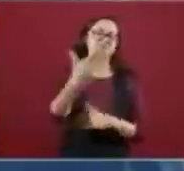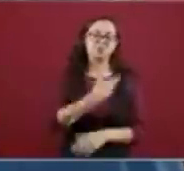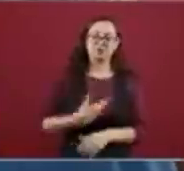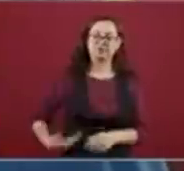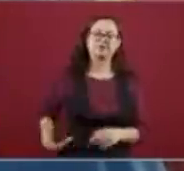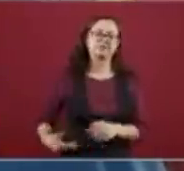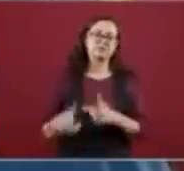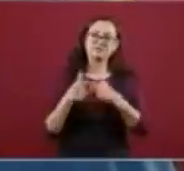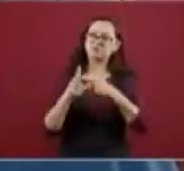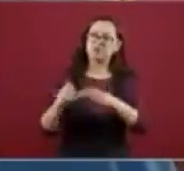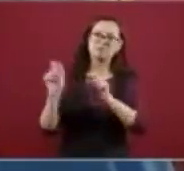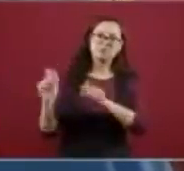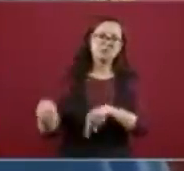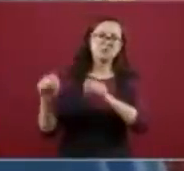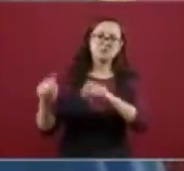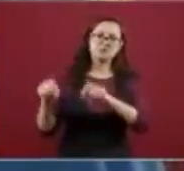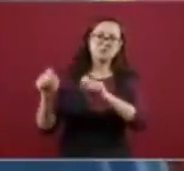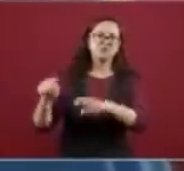de ahí fue creciendo